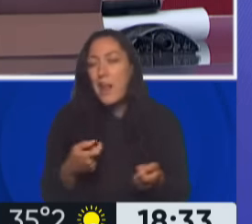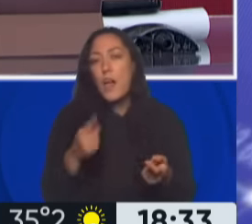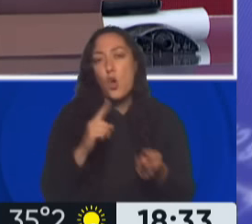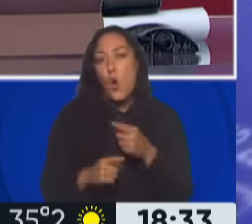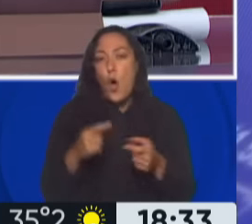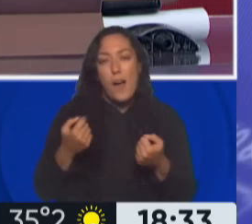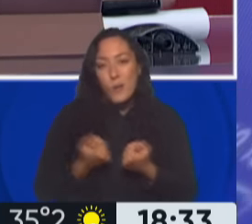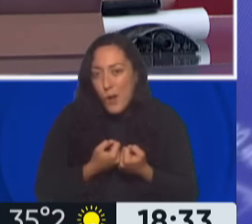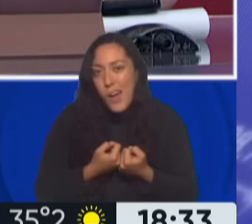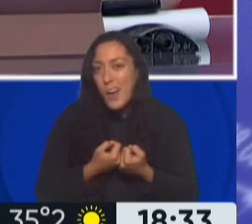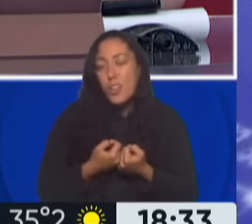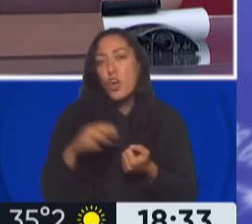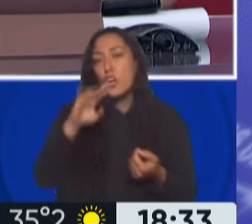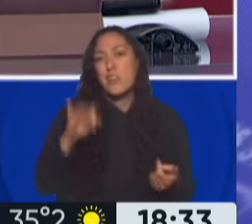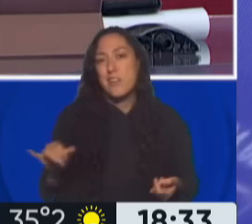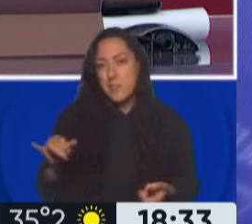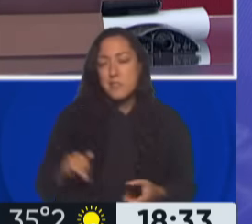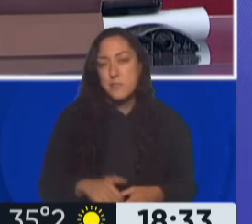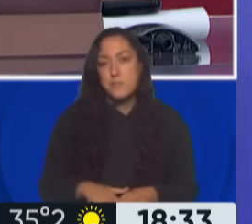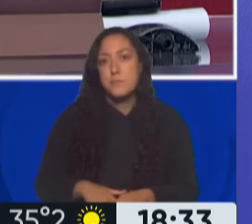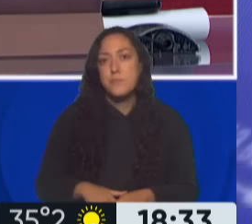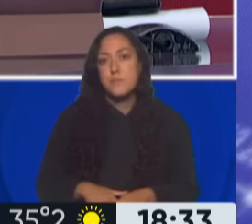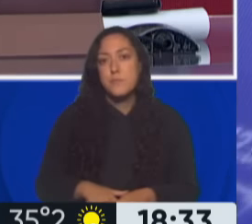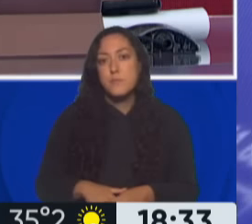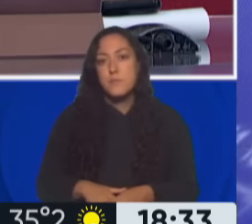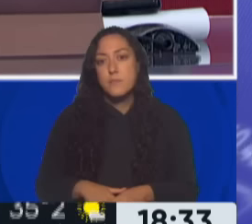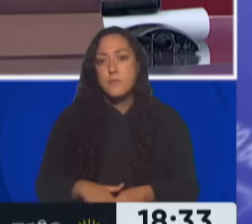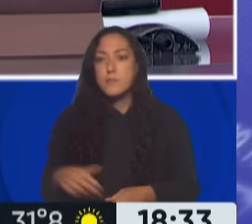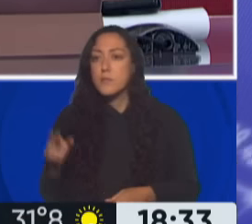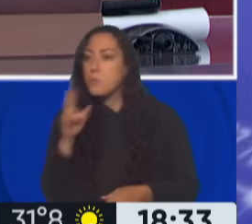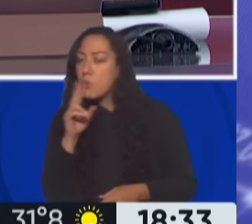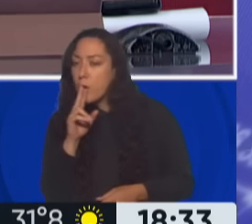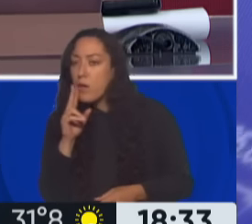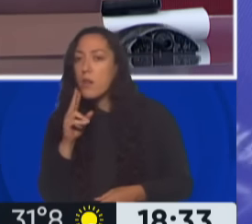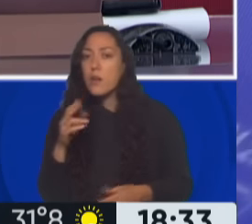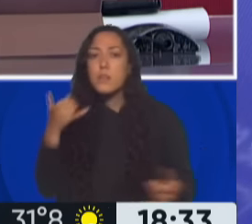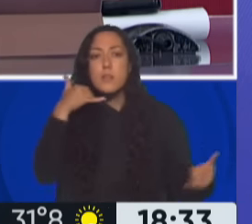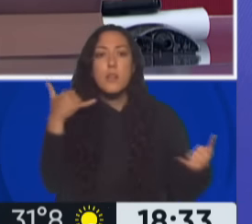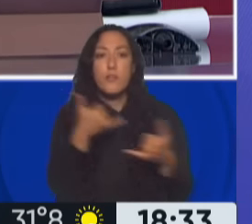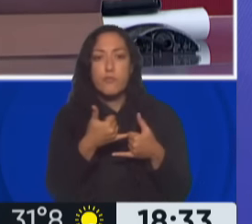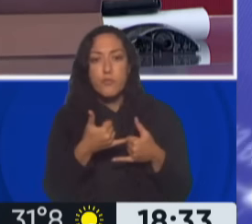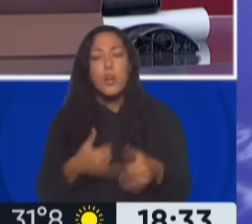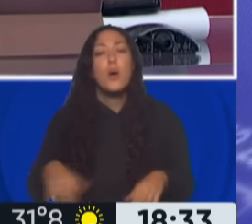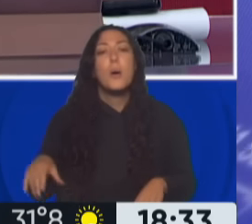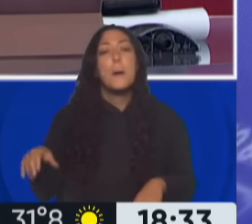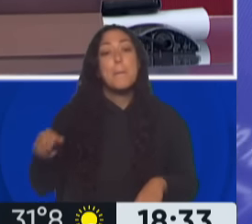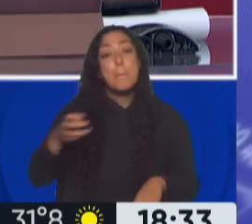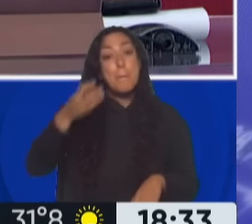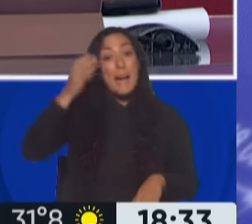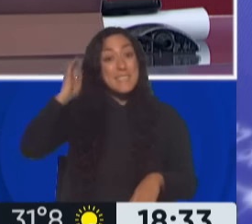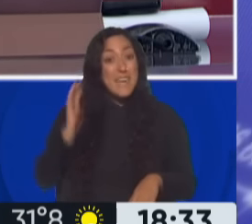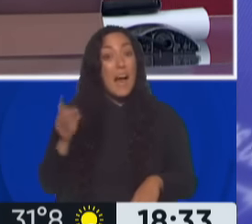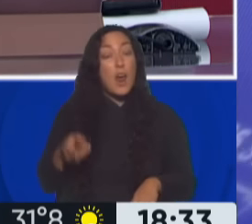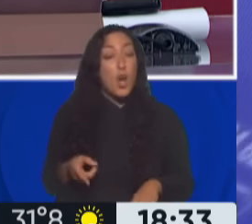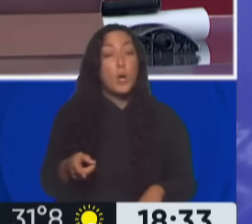quieran elegir, con Delcy Rodríguez, con quien, decíamos antes, hablaron también por teléfono. Una Machado que lo que también planteó